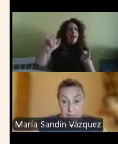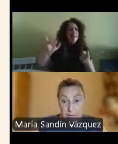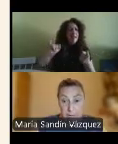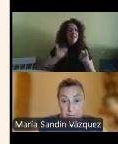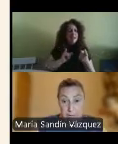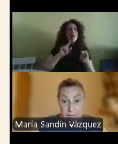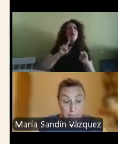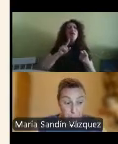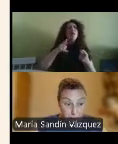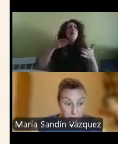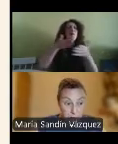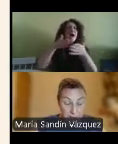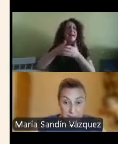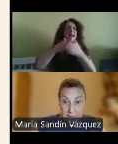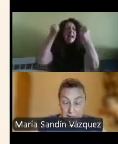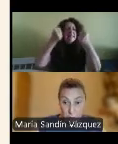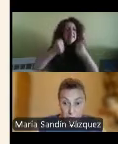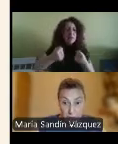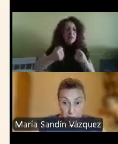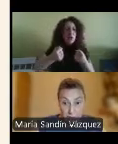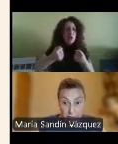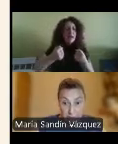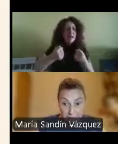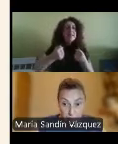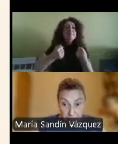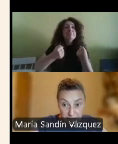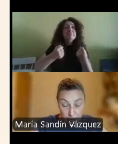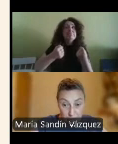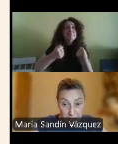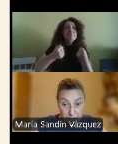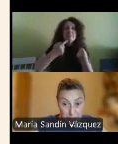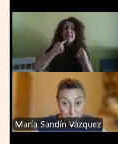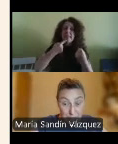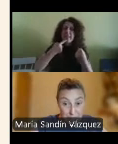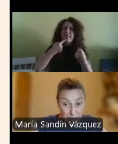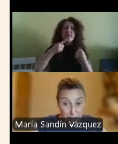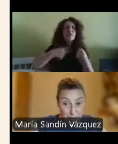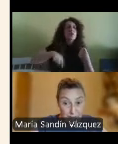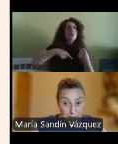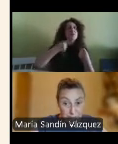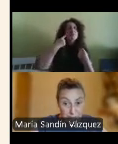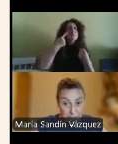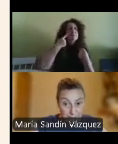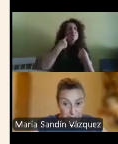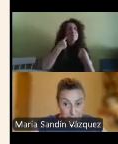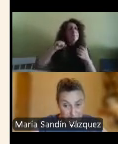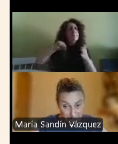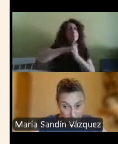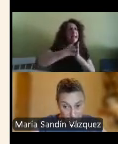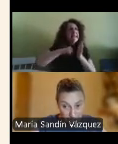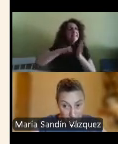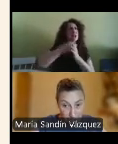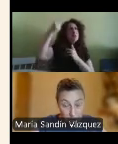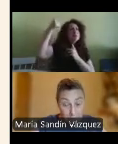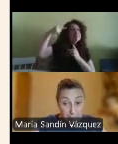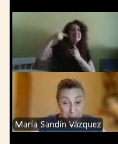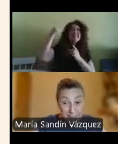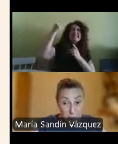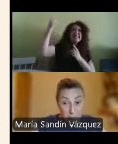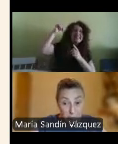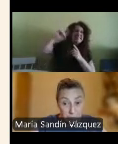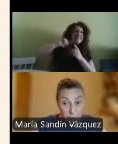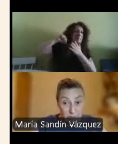institucionales, y hay profesionales que nos dicen, estábamos teniendo cada vez más presión desde arriba, desde